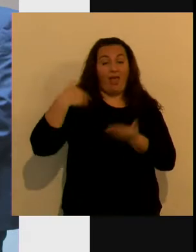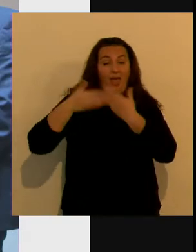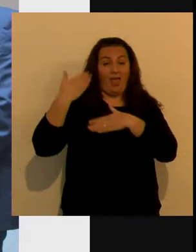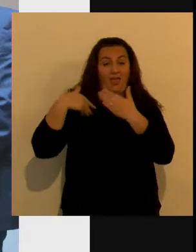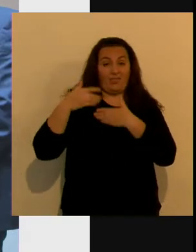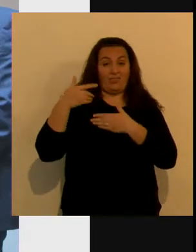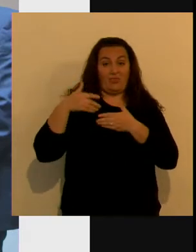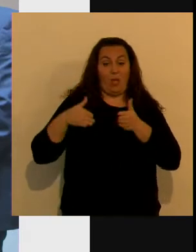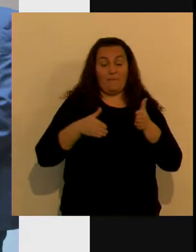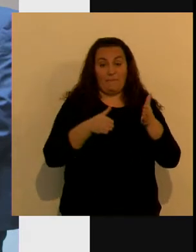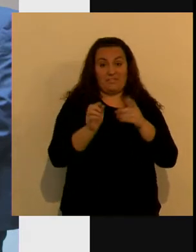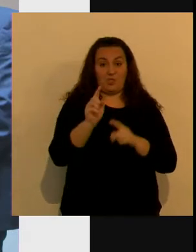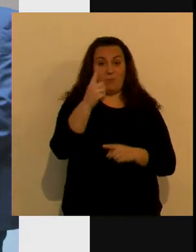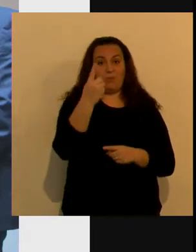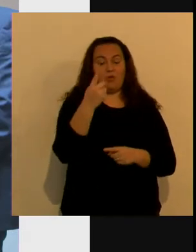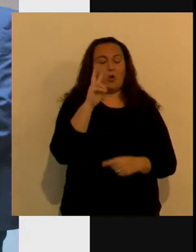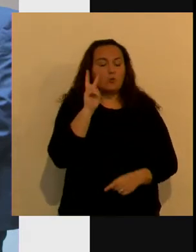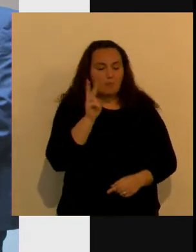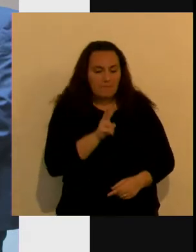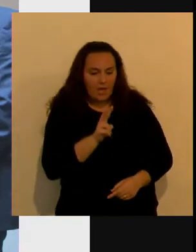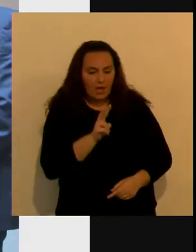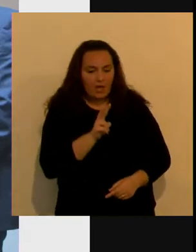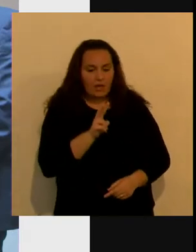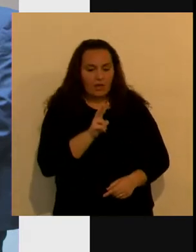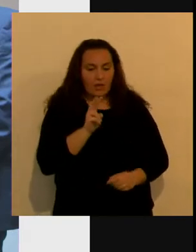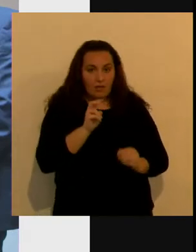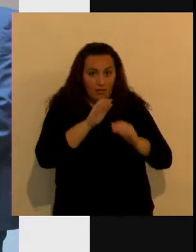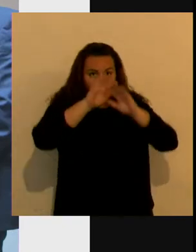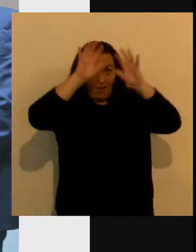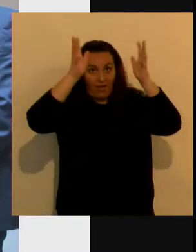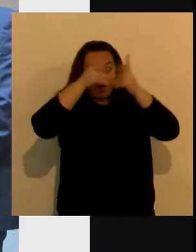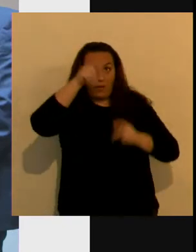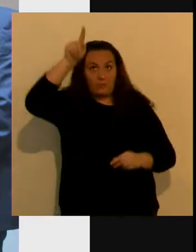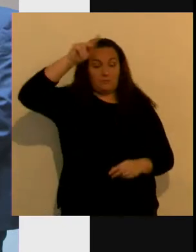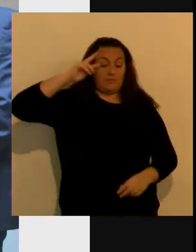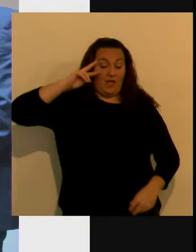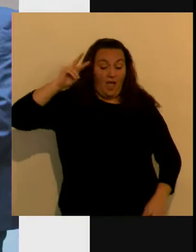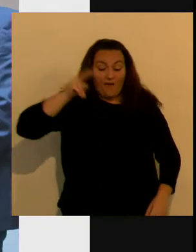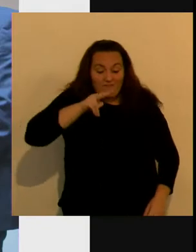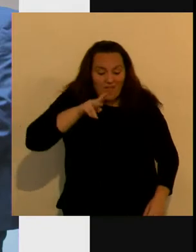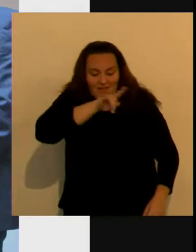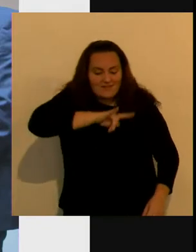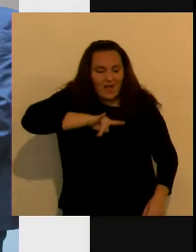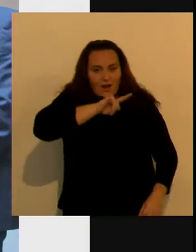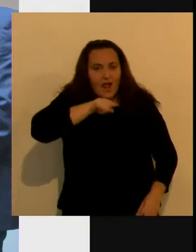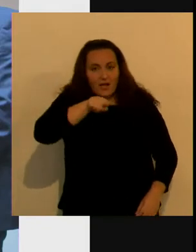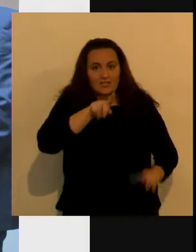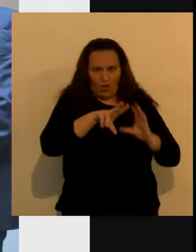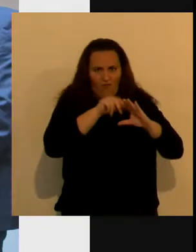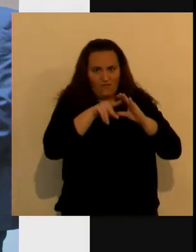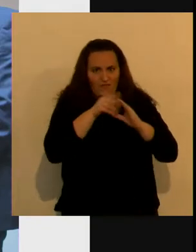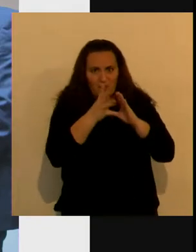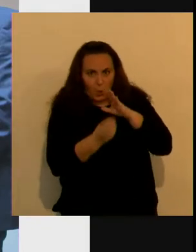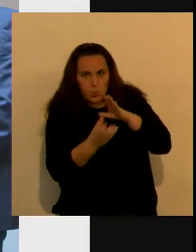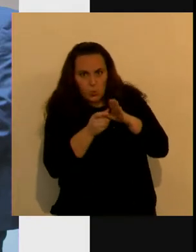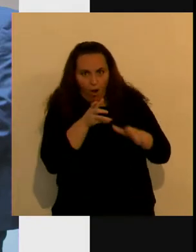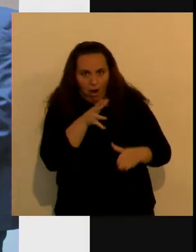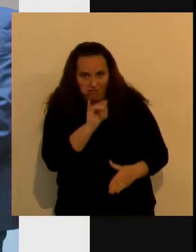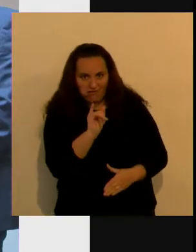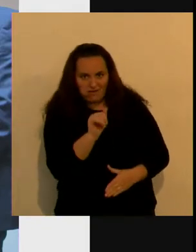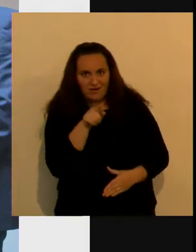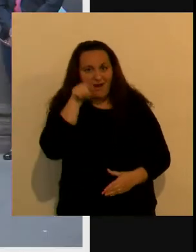de primer paseo, ha visto Canarias desde espacio. Ha visto Canarias. Y eso grabamos en un vídeo, donde